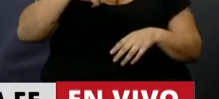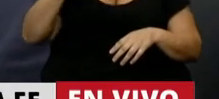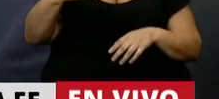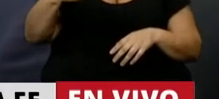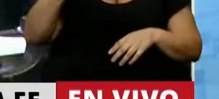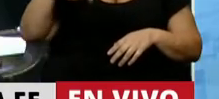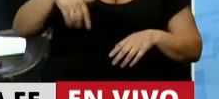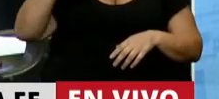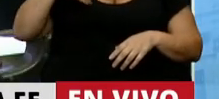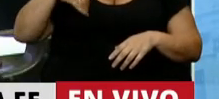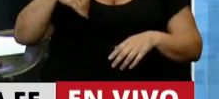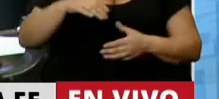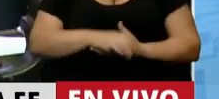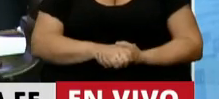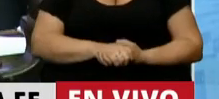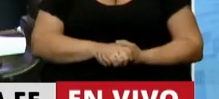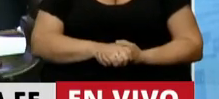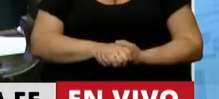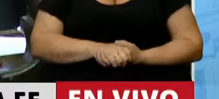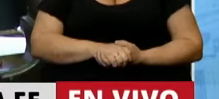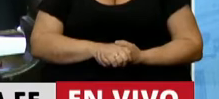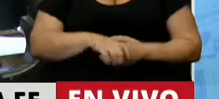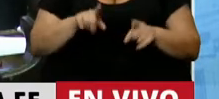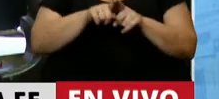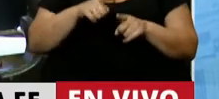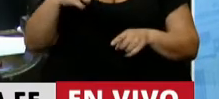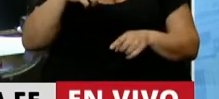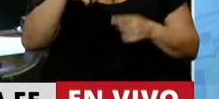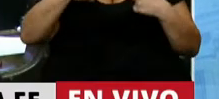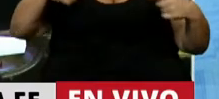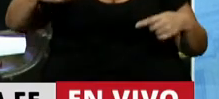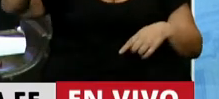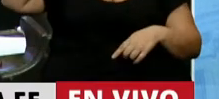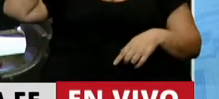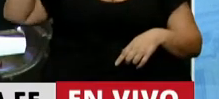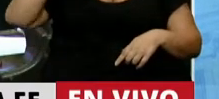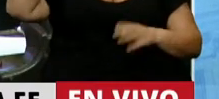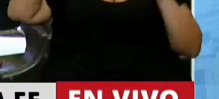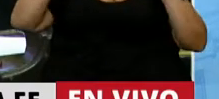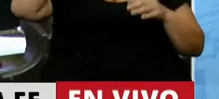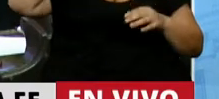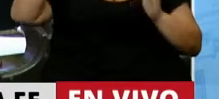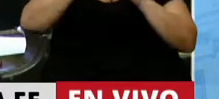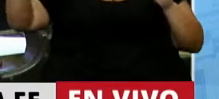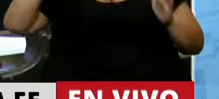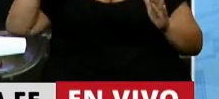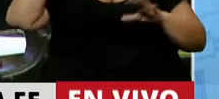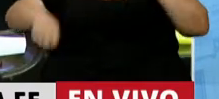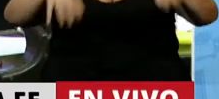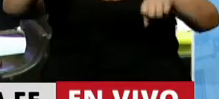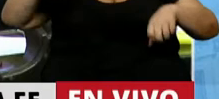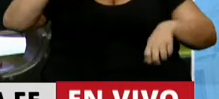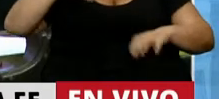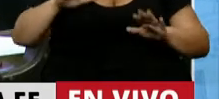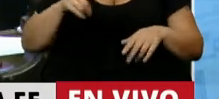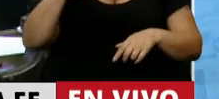seguridad social en la Argentina, como se privatizó muchas cosas más en esa década. Quien